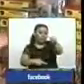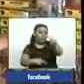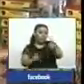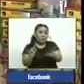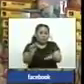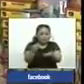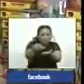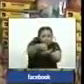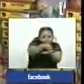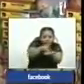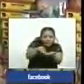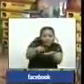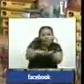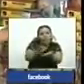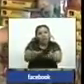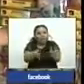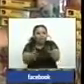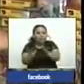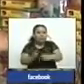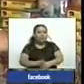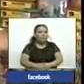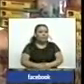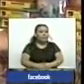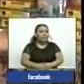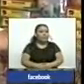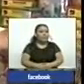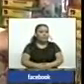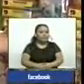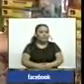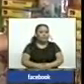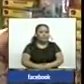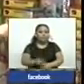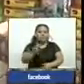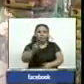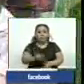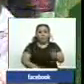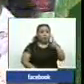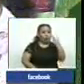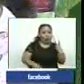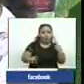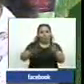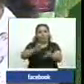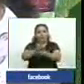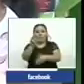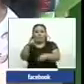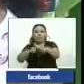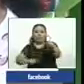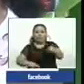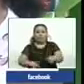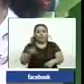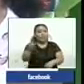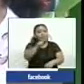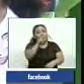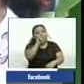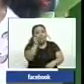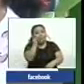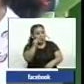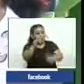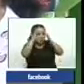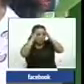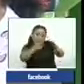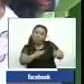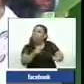y lo pequeño, que a veces lo tenemos a 2 por el dólar. Para los padres de familia que no descuiden a sus hijos,